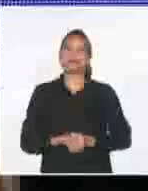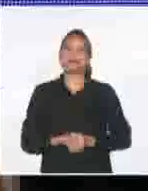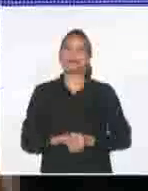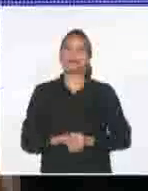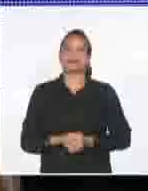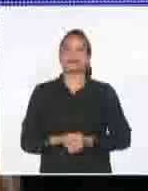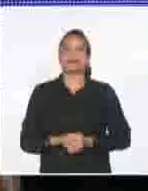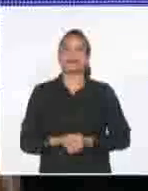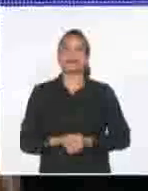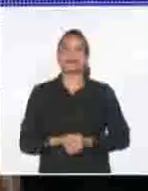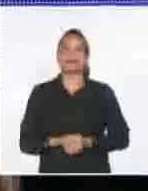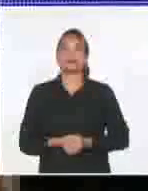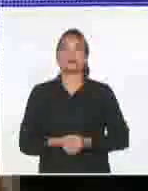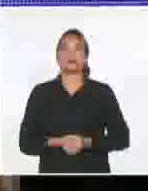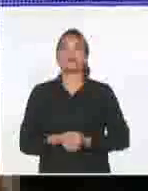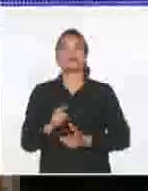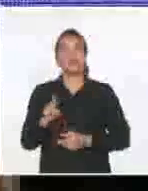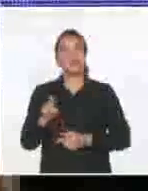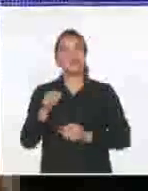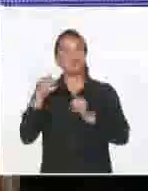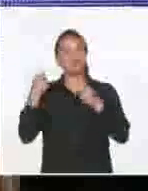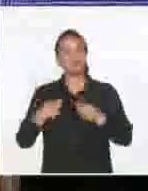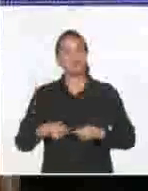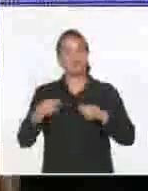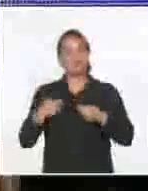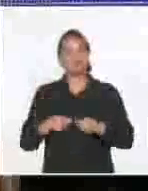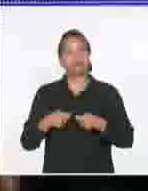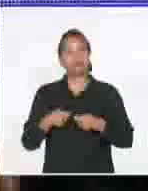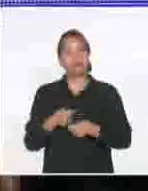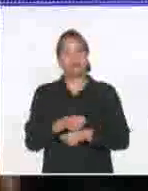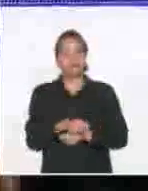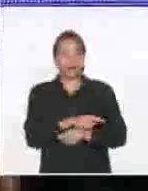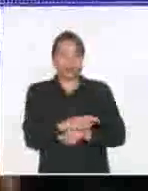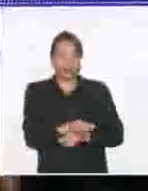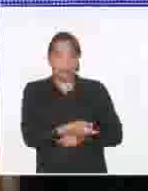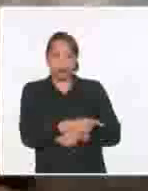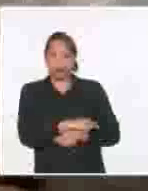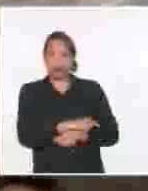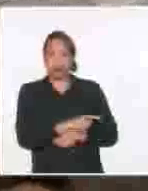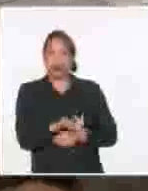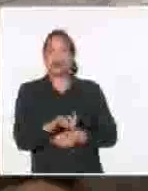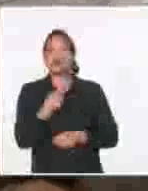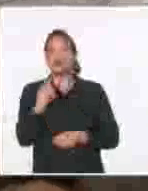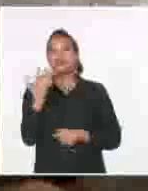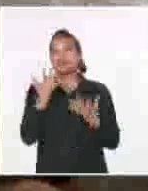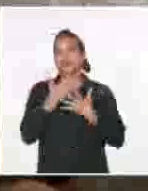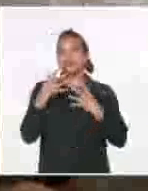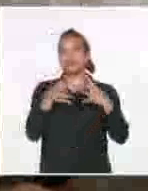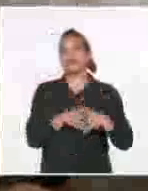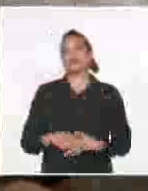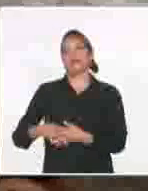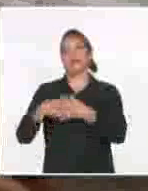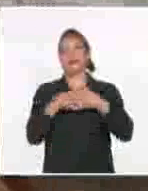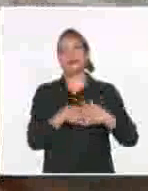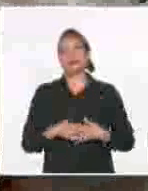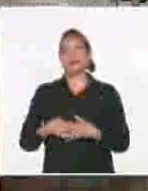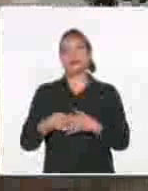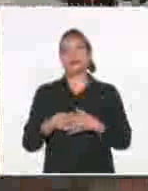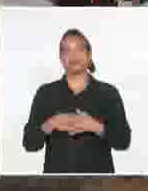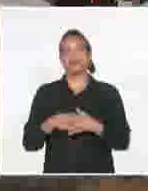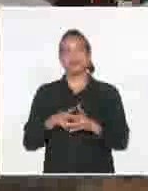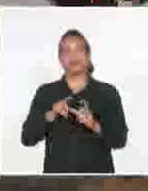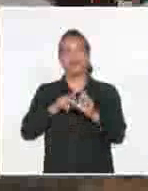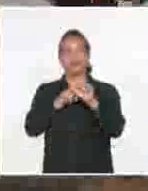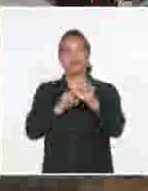Unidos. Y es una decisión relativamente reciente del gobierno de Estados Unidos que está anclada en